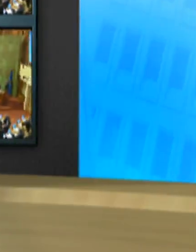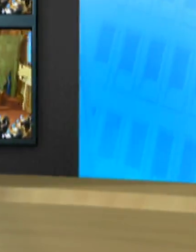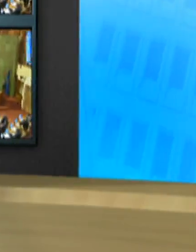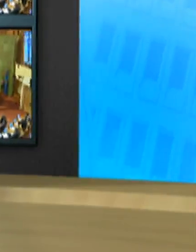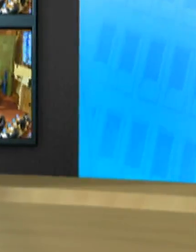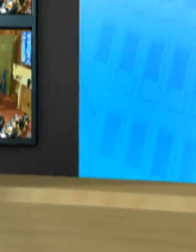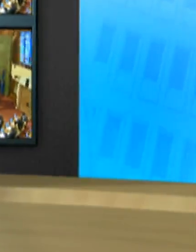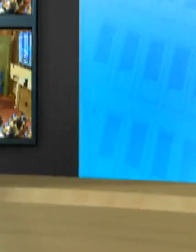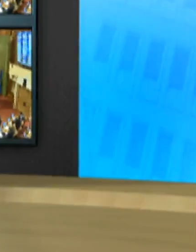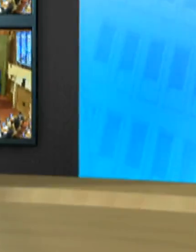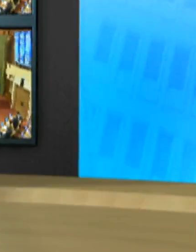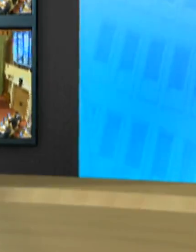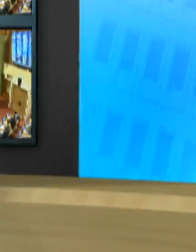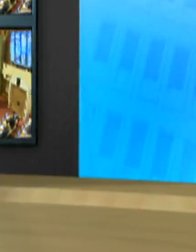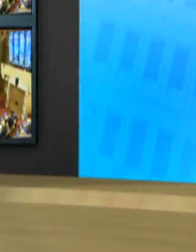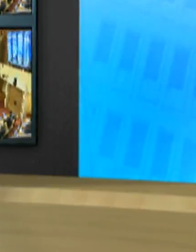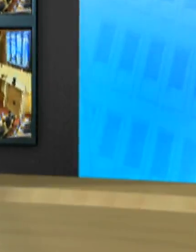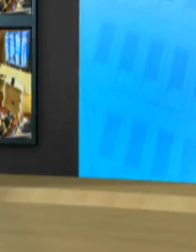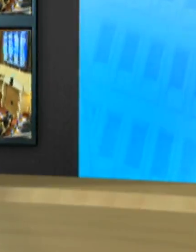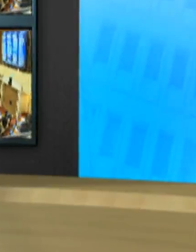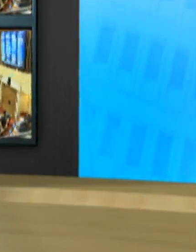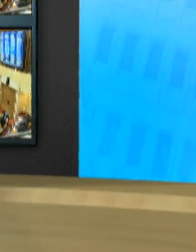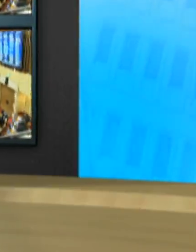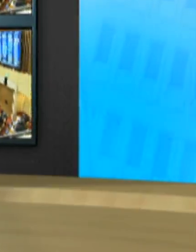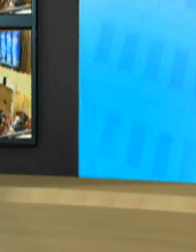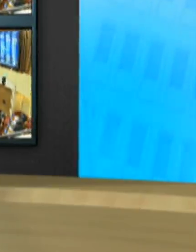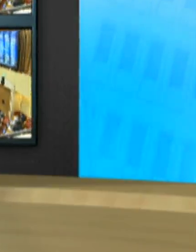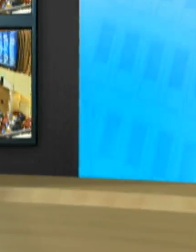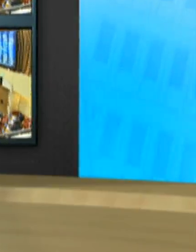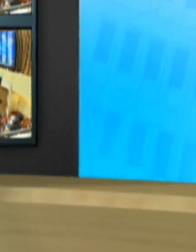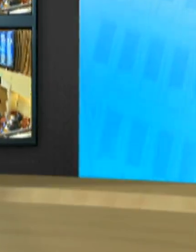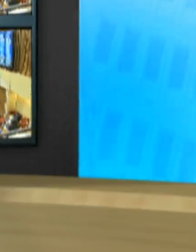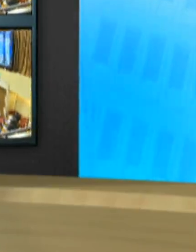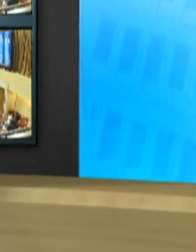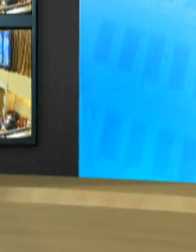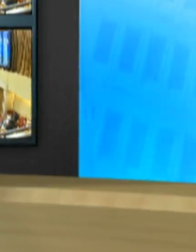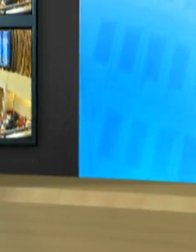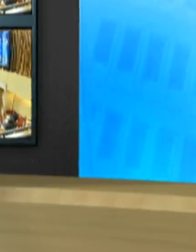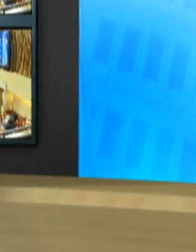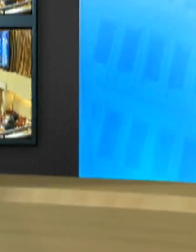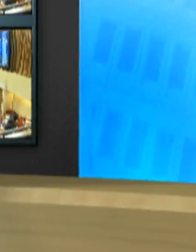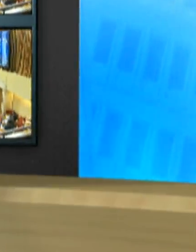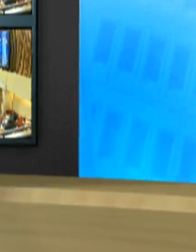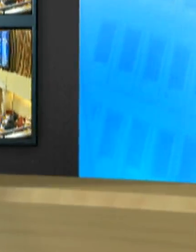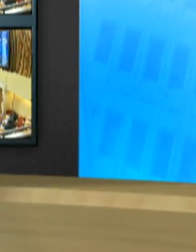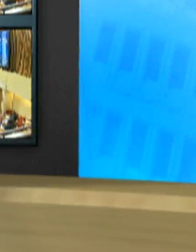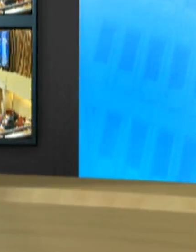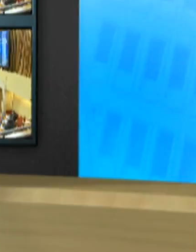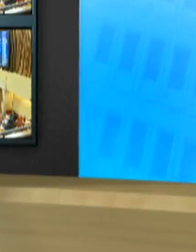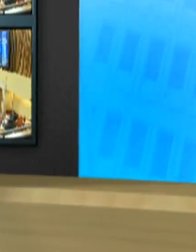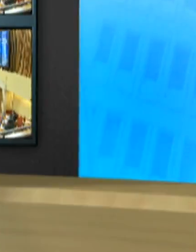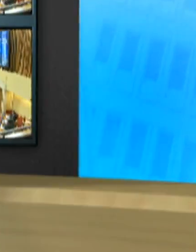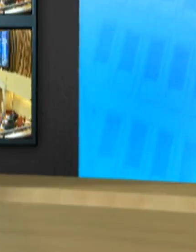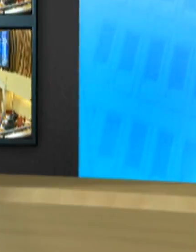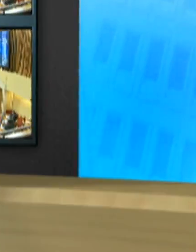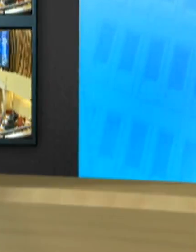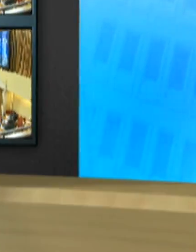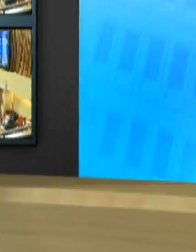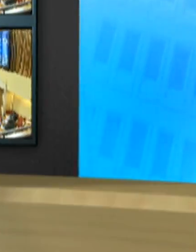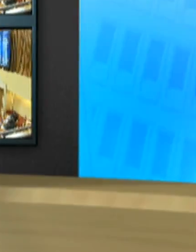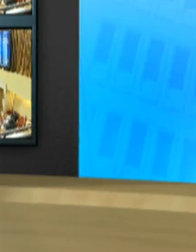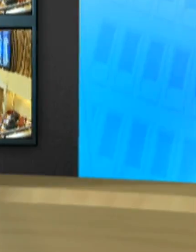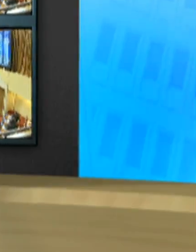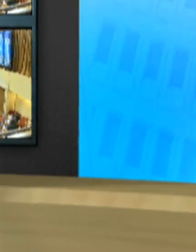Administración Pública Central y que establecen un conjunto de medidas para impulsar la productividad, concentraron el tiempo destinado al debate el